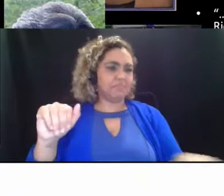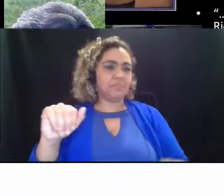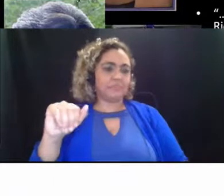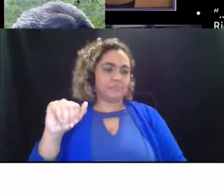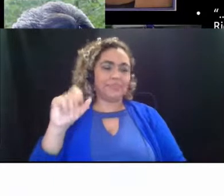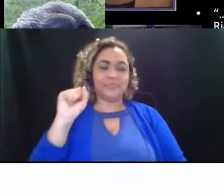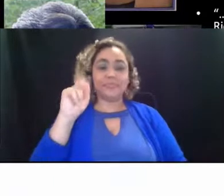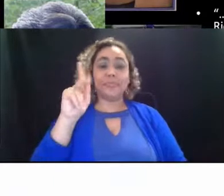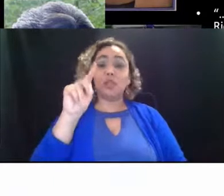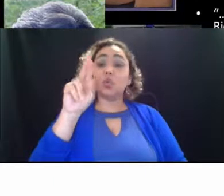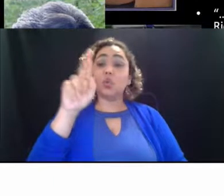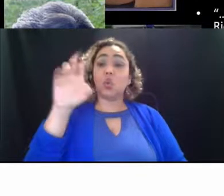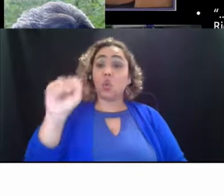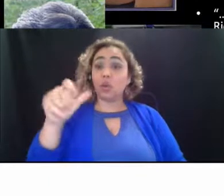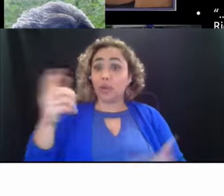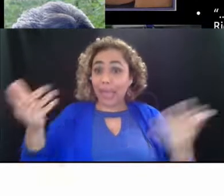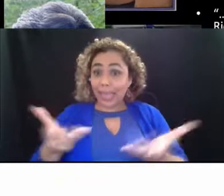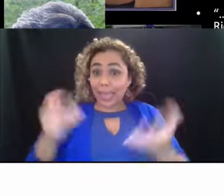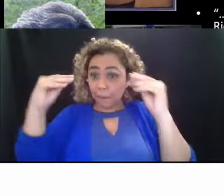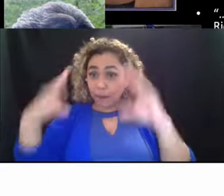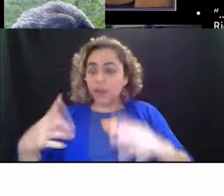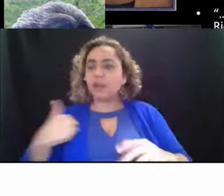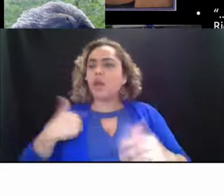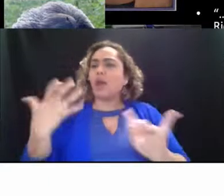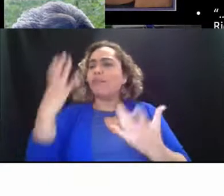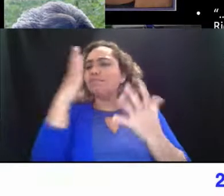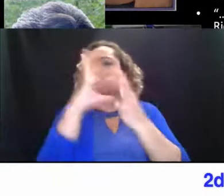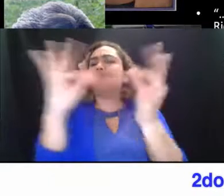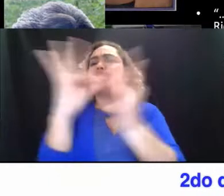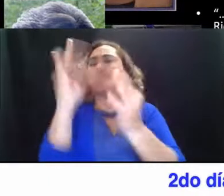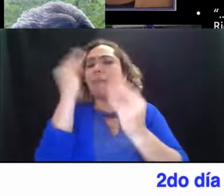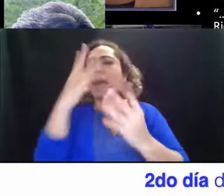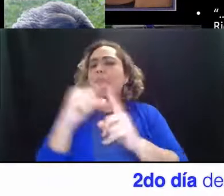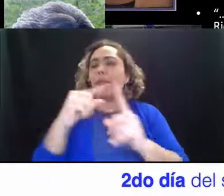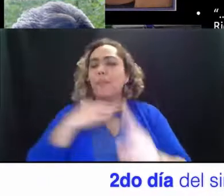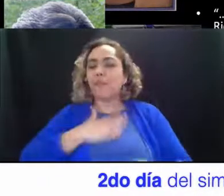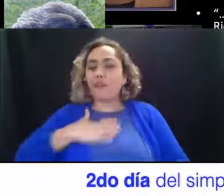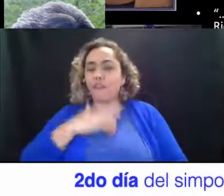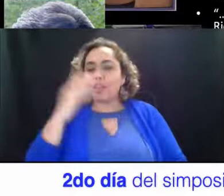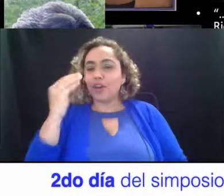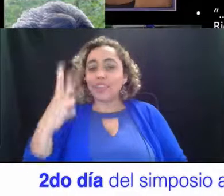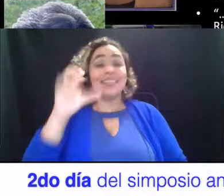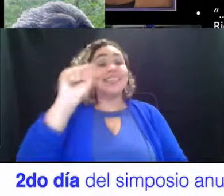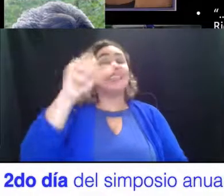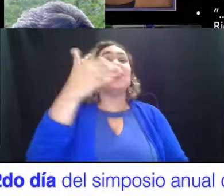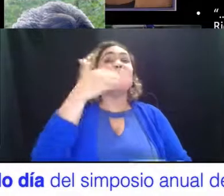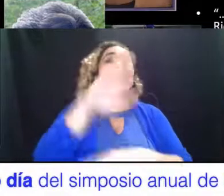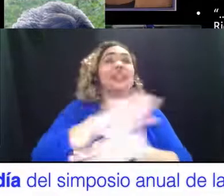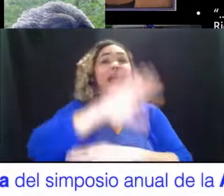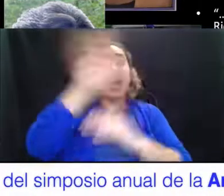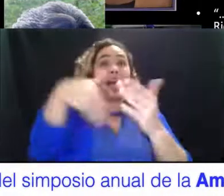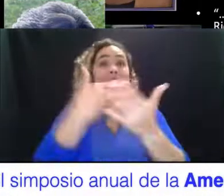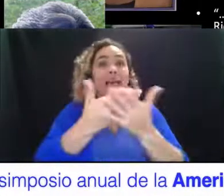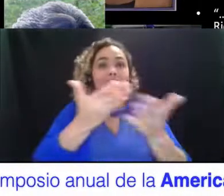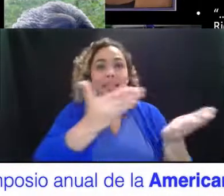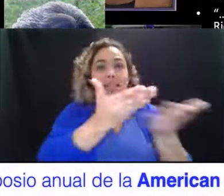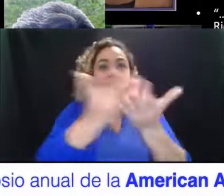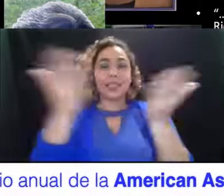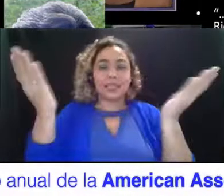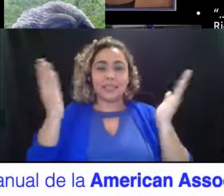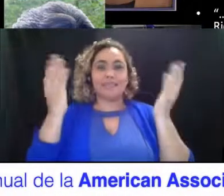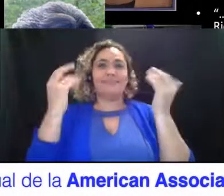Profesora Torres, si está por aquí, nos gustaría que nos diera unas palabritas. Sí, buenas tardes a toda la distinguida audiencia